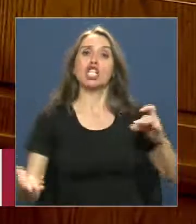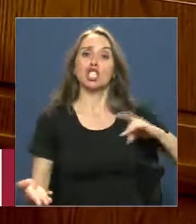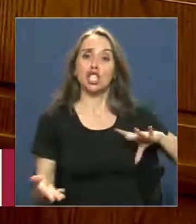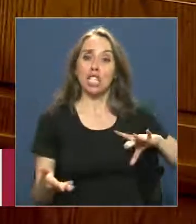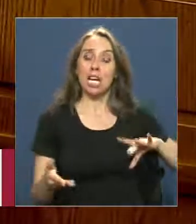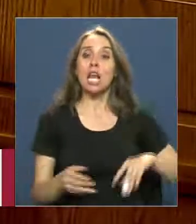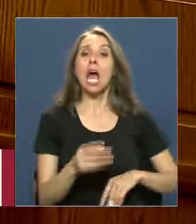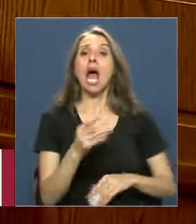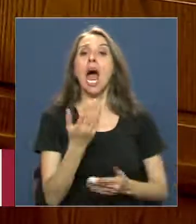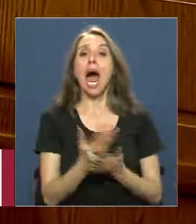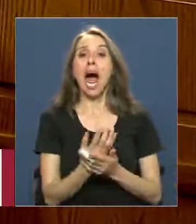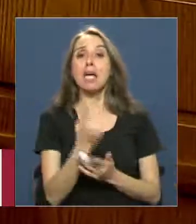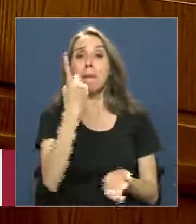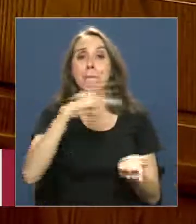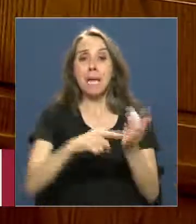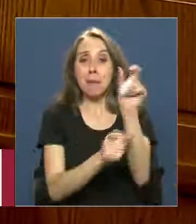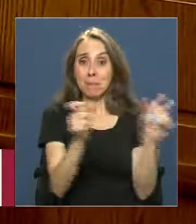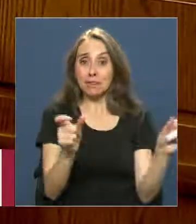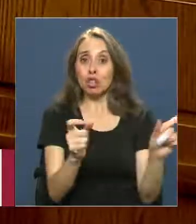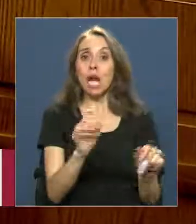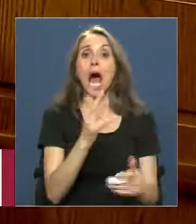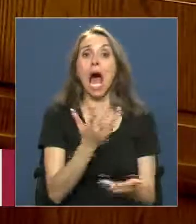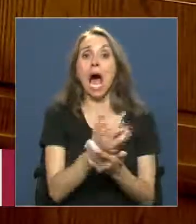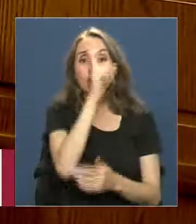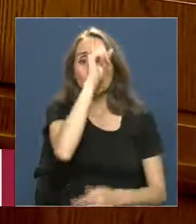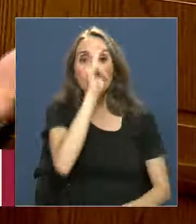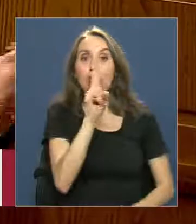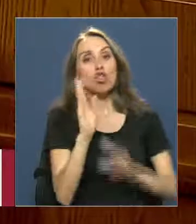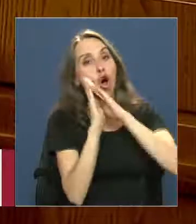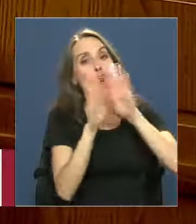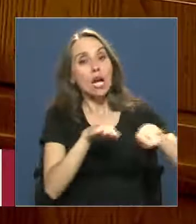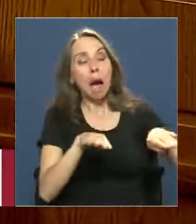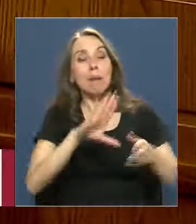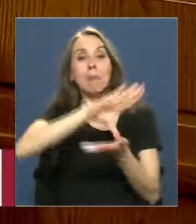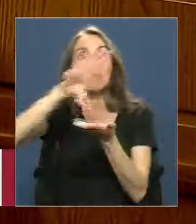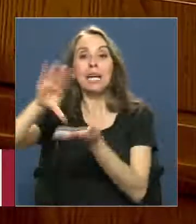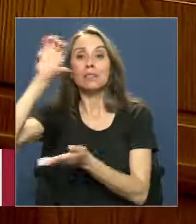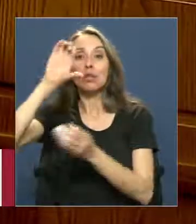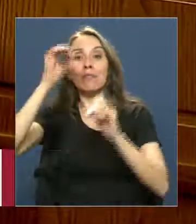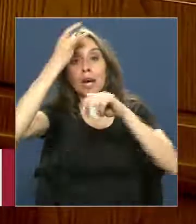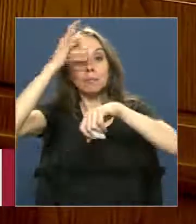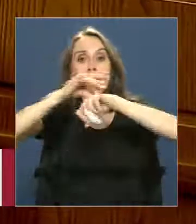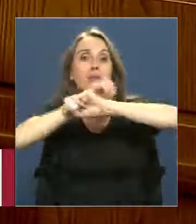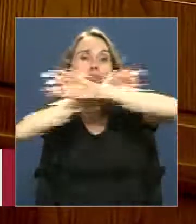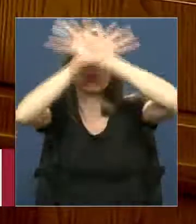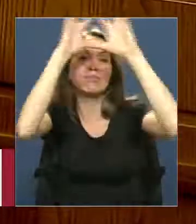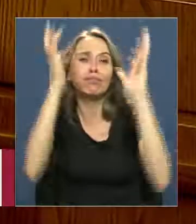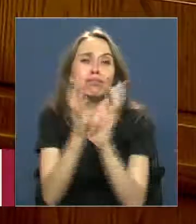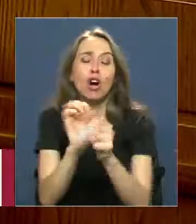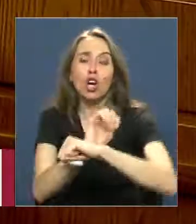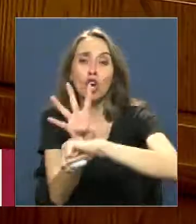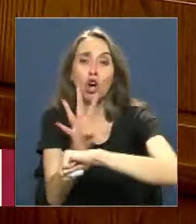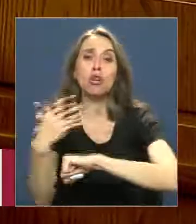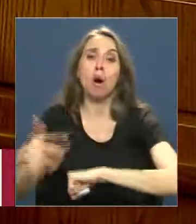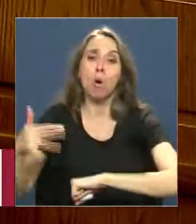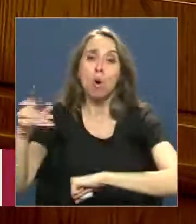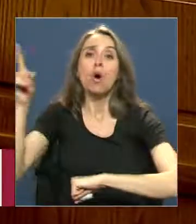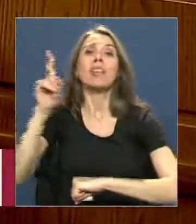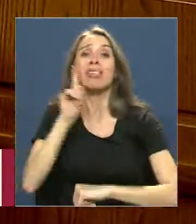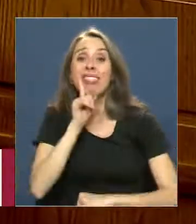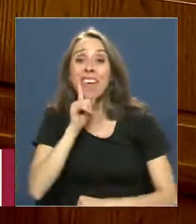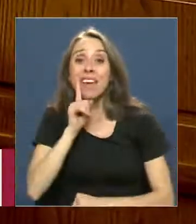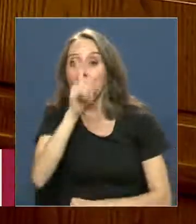de no más de 2 camas por cada 1.000 habitantes, o de los países europeos que están enfrentando la pandemia de coronavirus en situaciones críticas, que disponen en